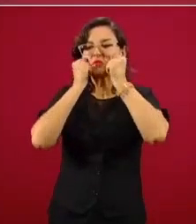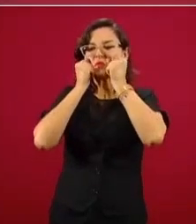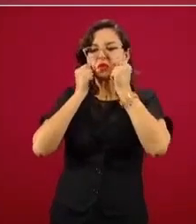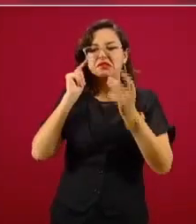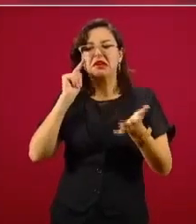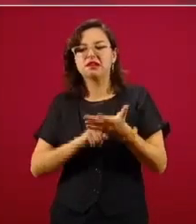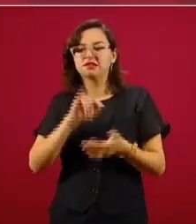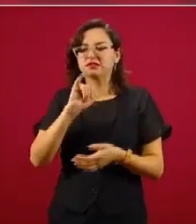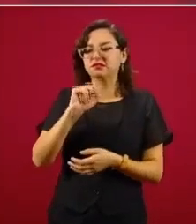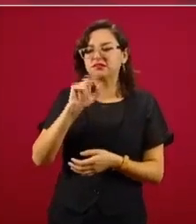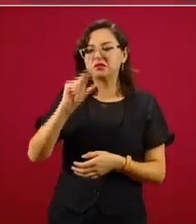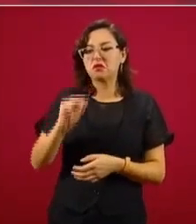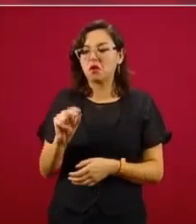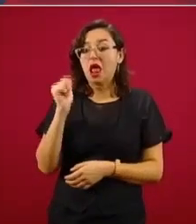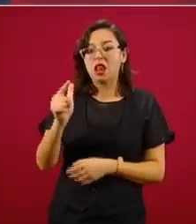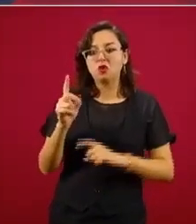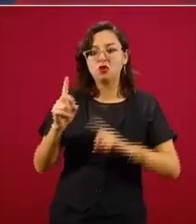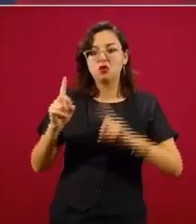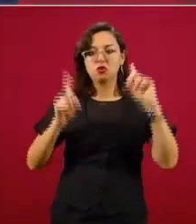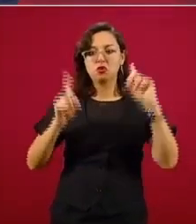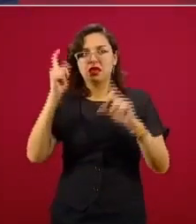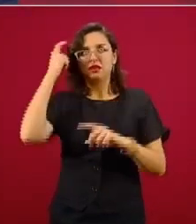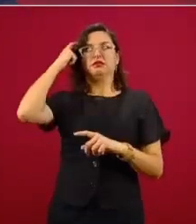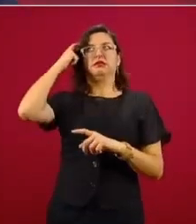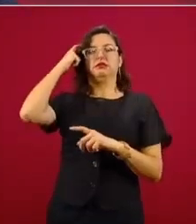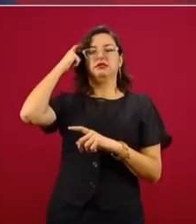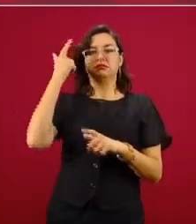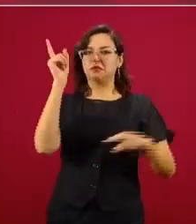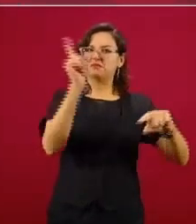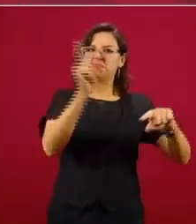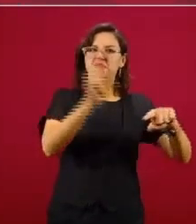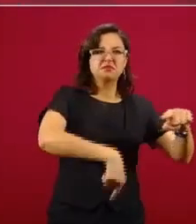que todo eso desaparezca. No,